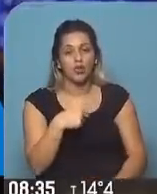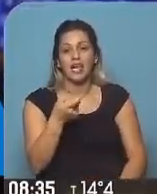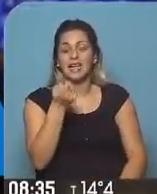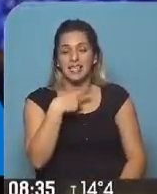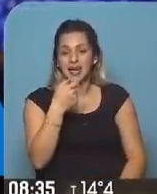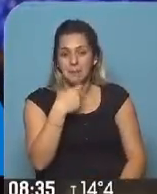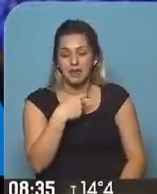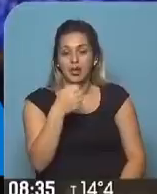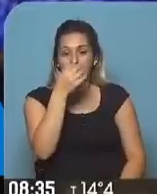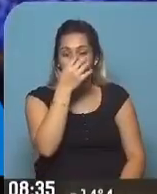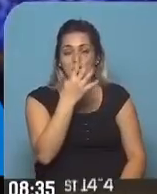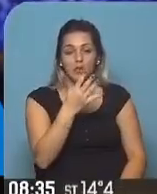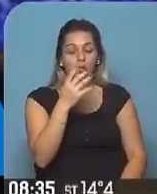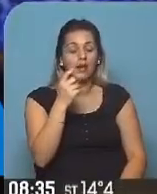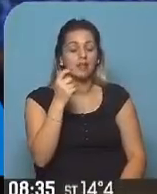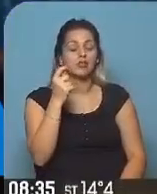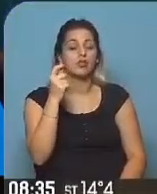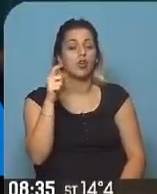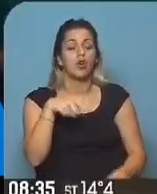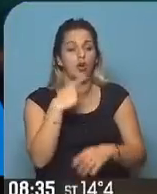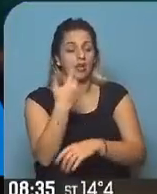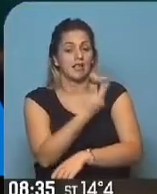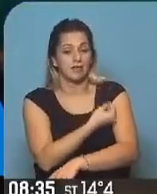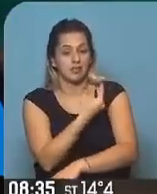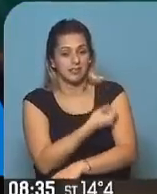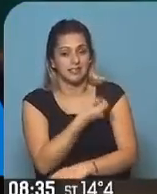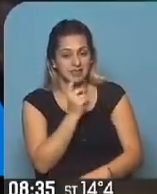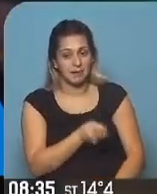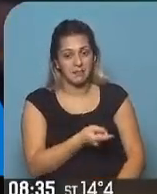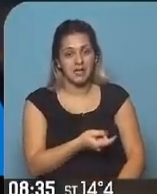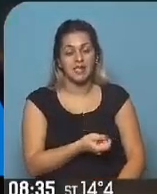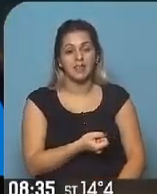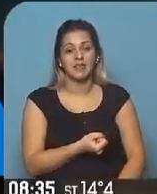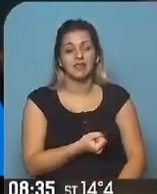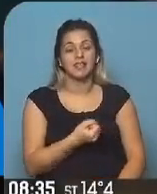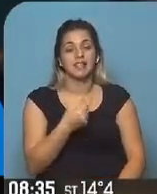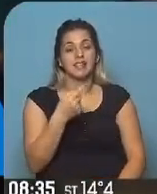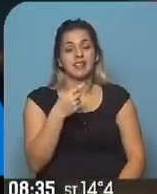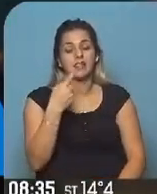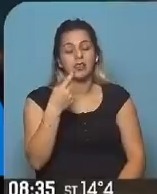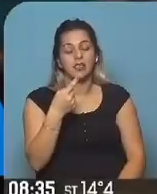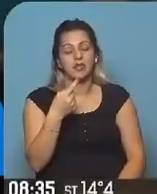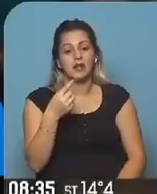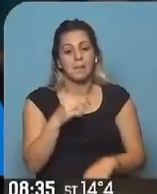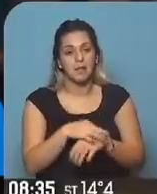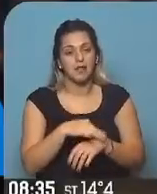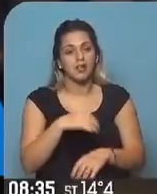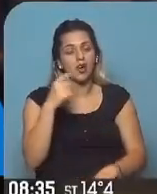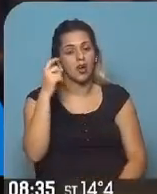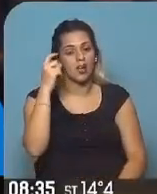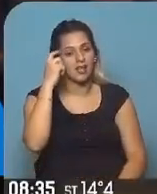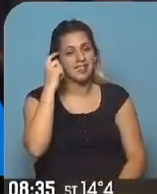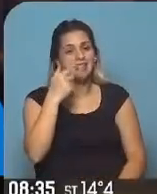y 24 horas de penicilina endovenoso y un diagnóstico de escarlatina, que es cuando el estreptococo produce